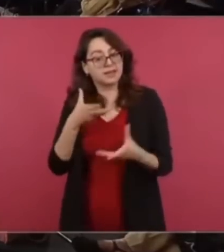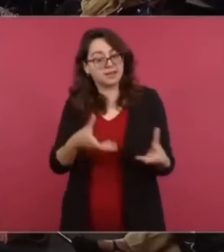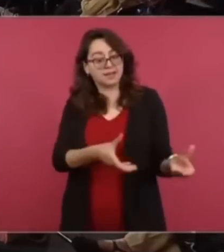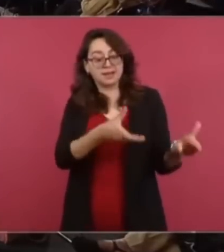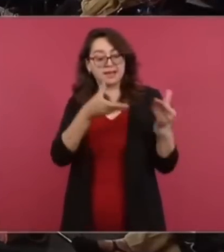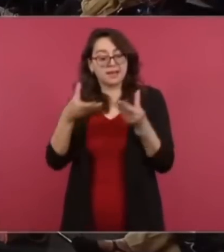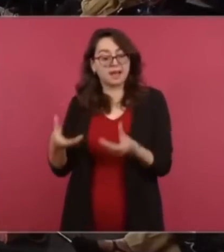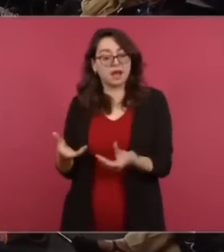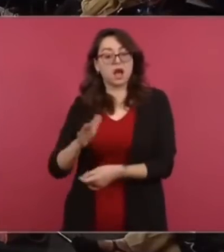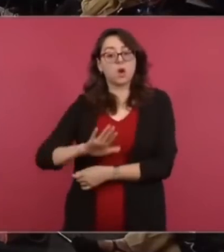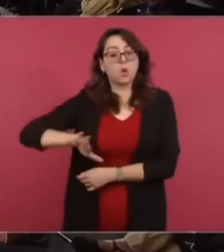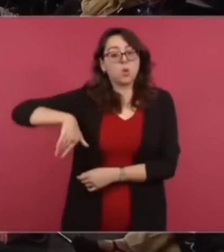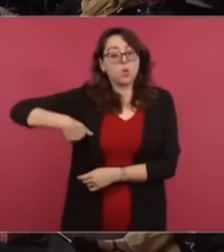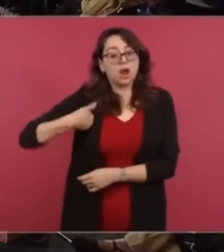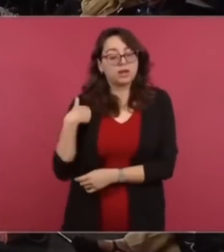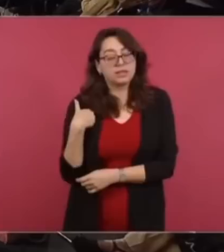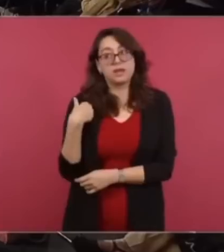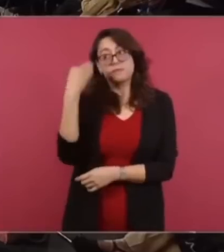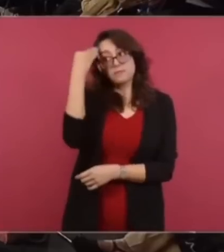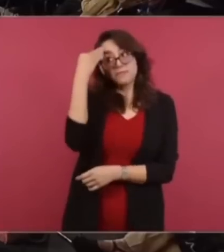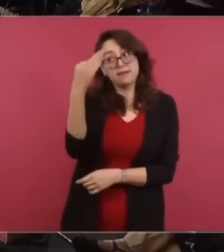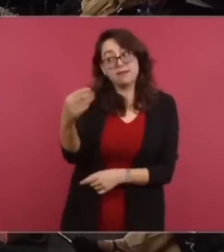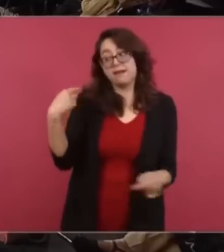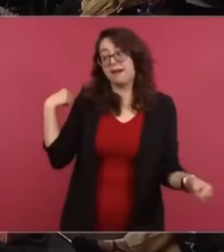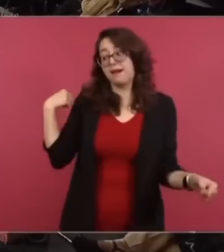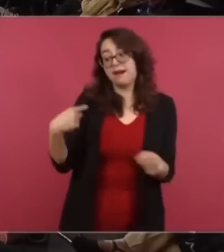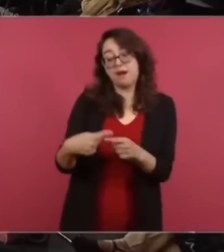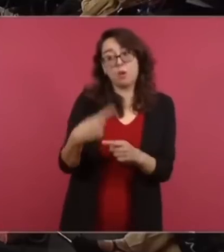y no resolvía.